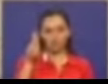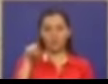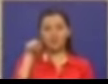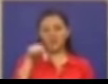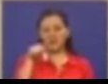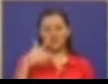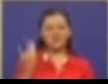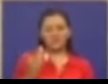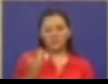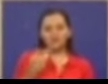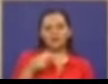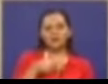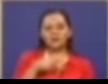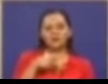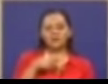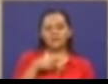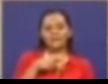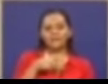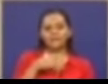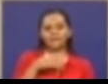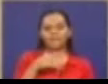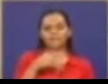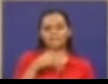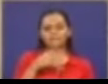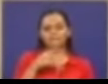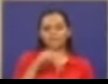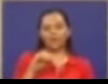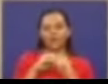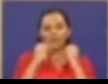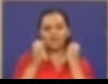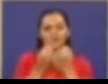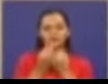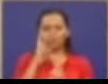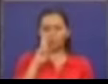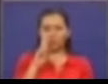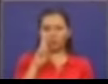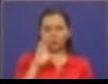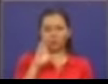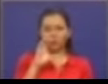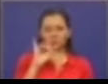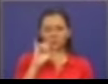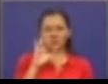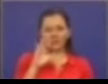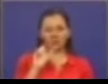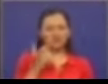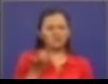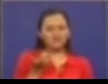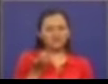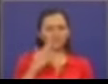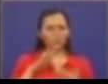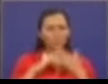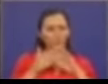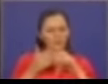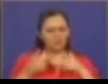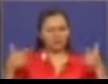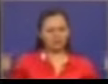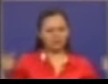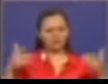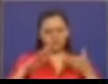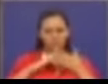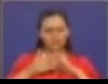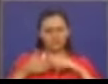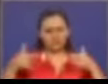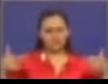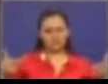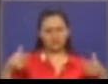organización Campo Elías, que se llama Rucuyacta, ¿o qué es? No, pero es comunidad más amplia, Rucuyacta, porque tiene